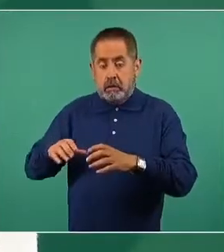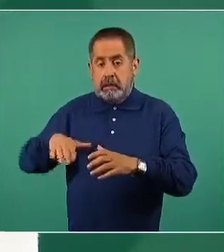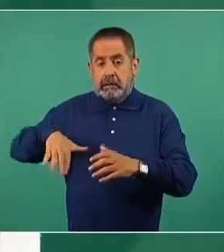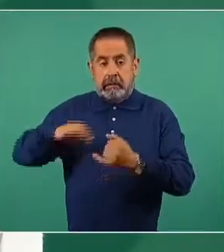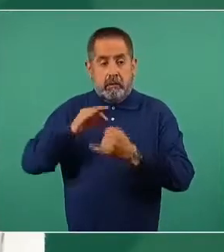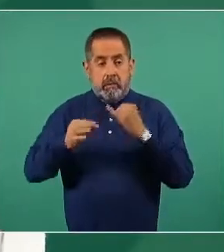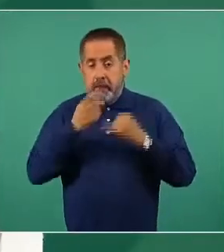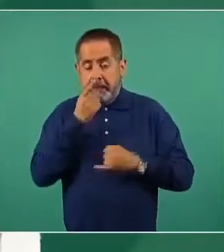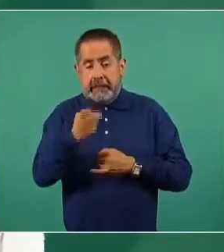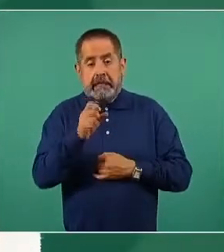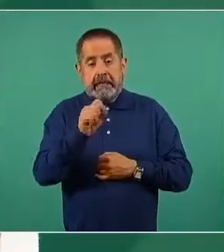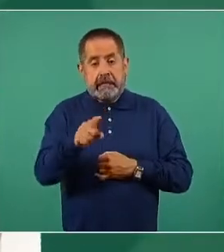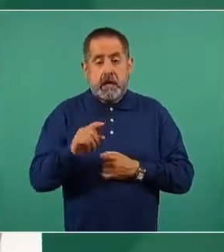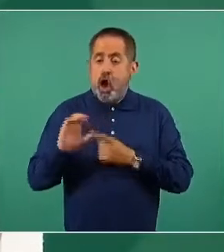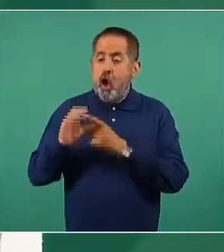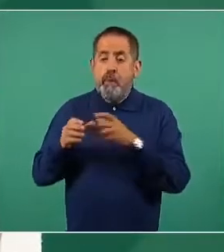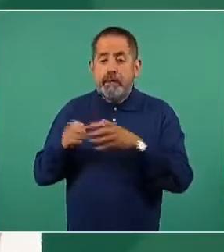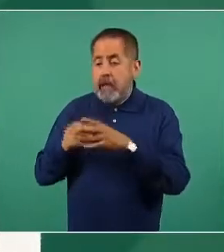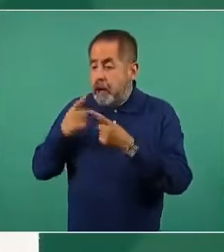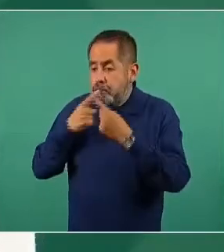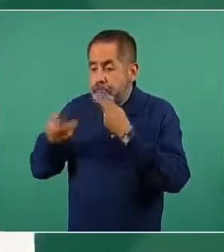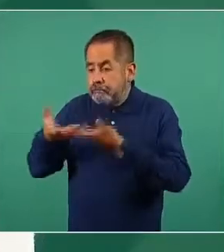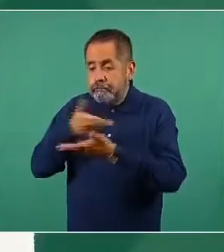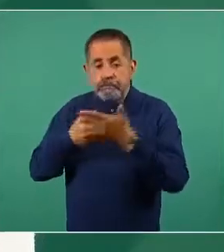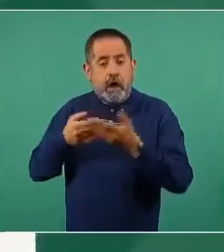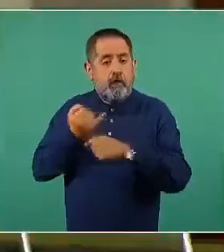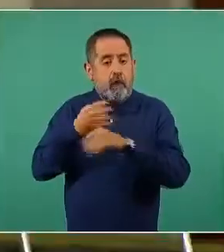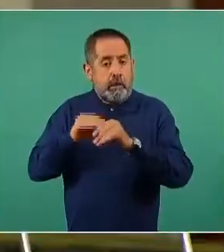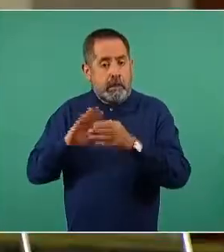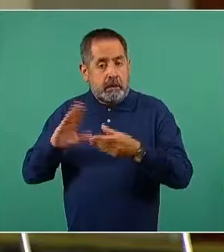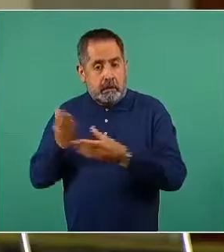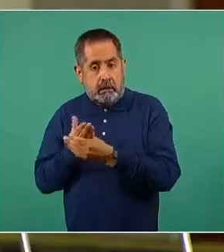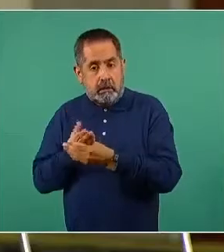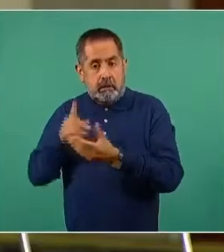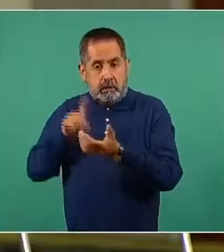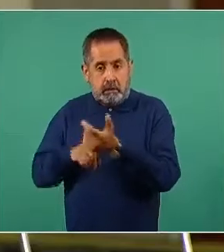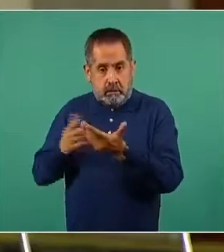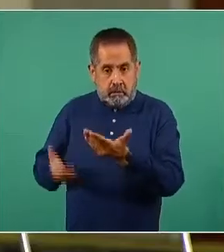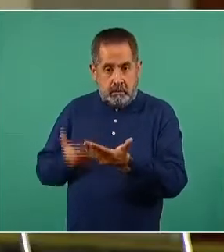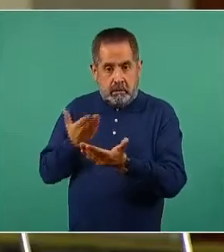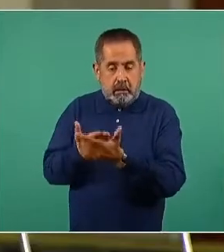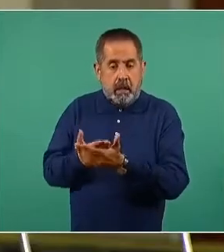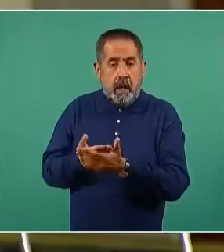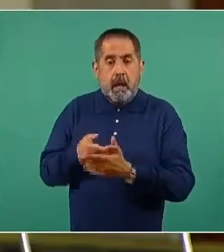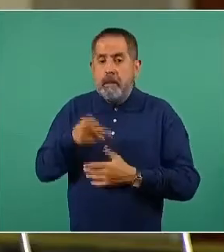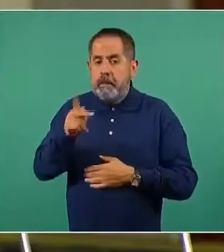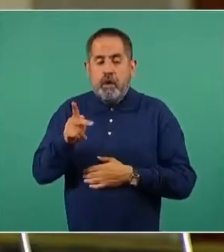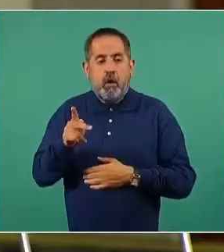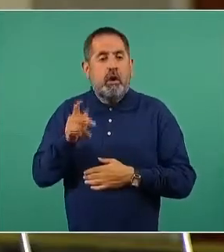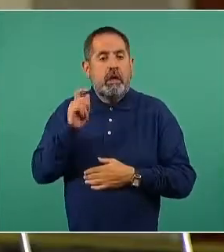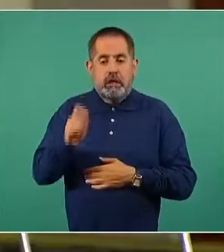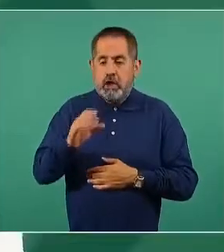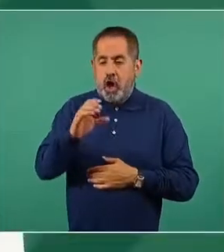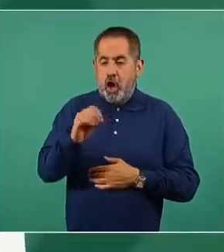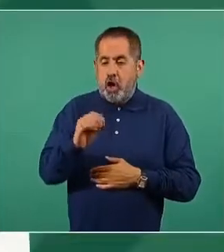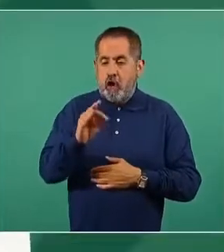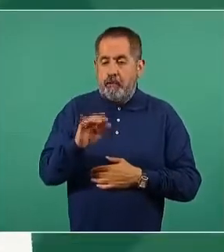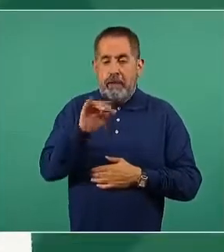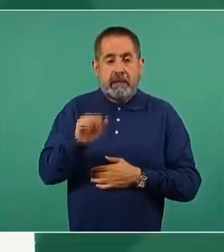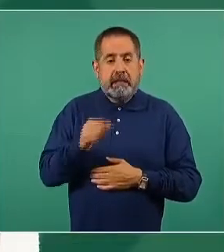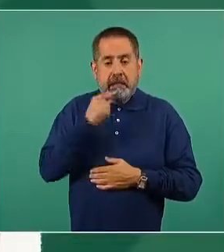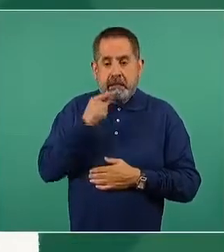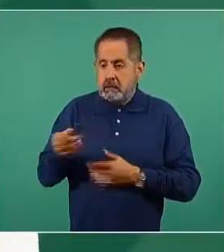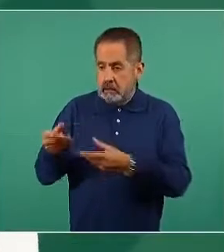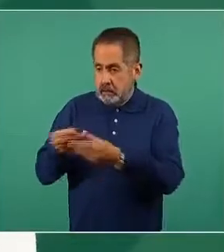que digo. El comité delibera sobre la información que se le presenta, pero nada priva a COFEPRIS de